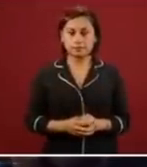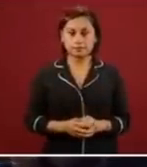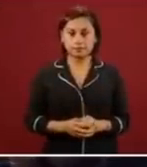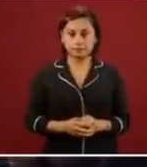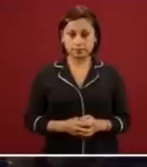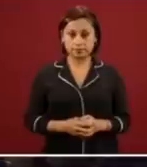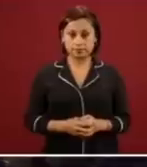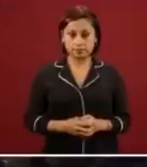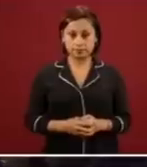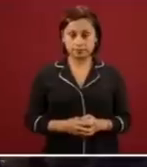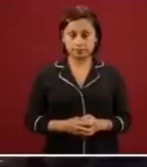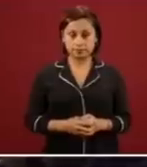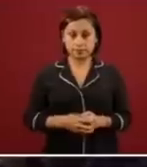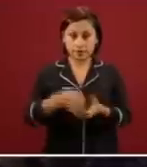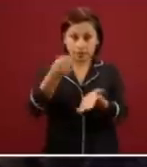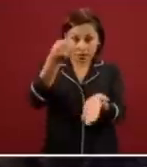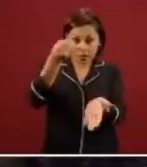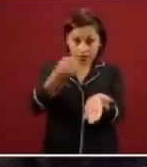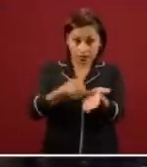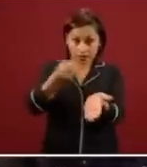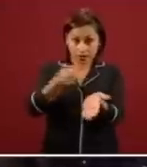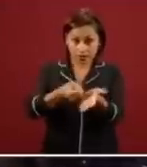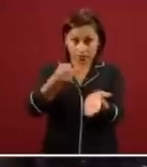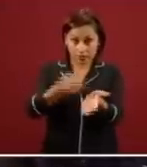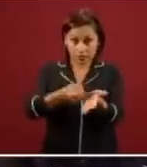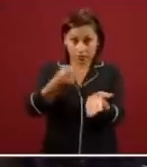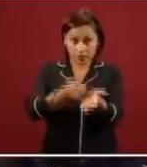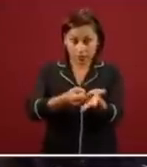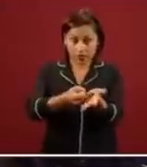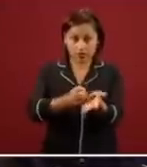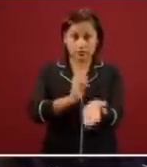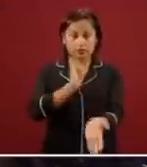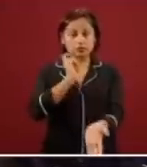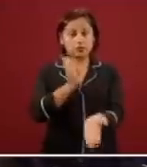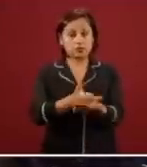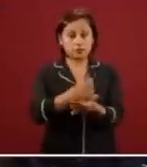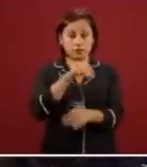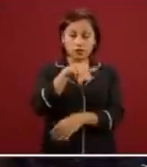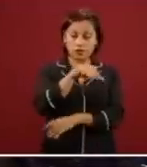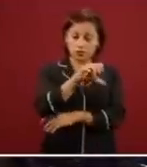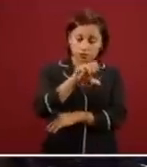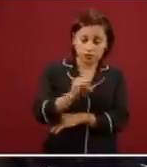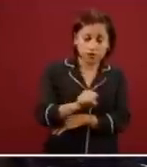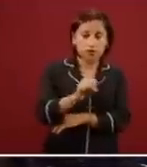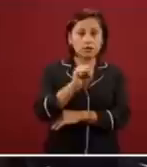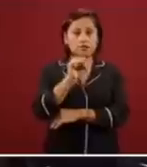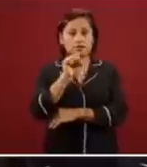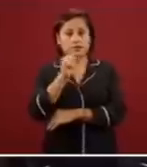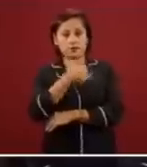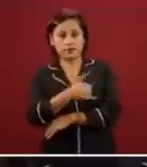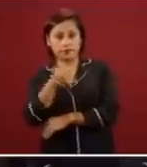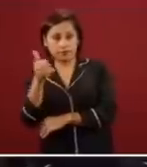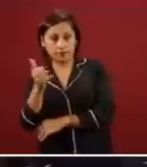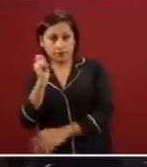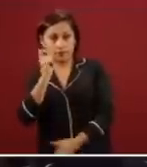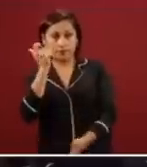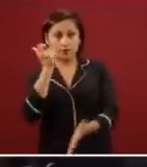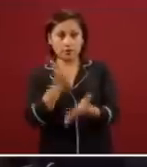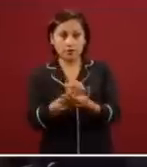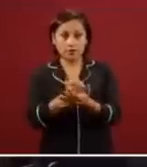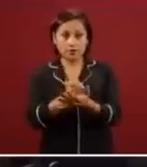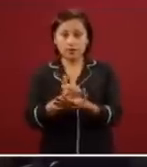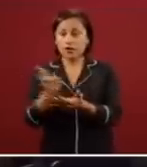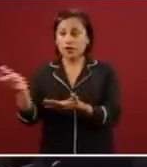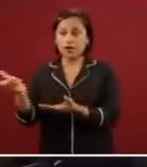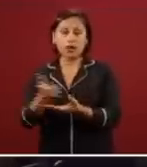sus impuestos, los pagos al Seguro Social, al Infonavit, ya no son